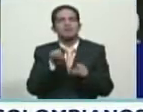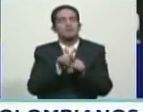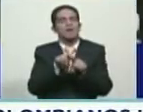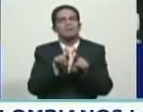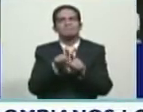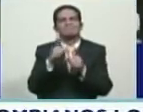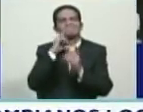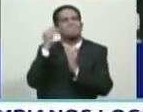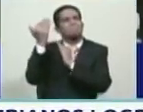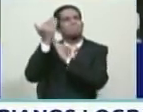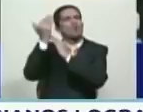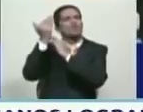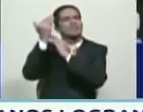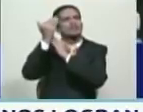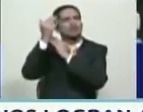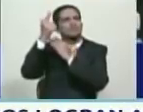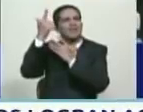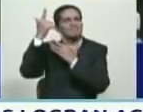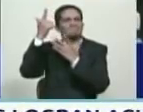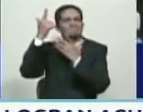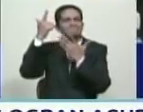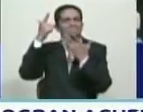la protección de la santidad.